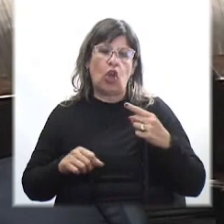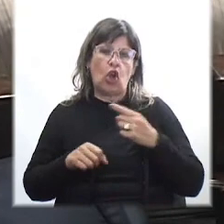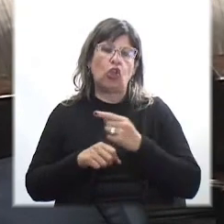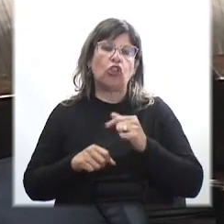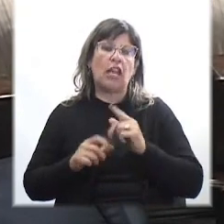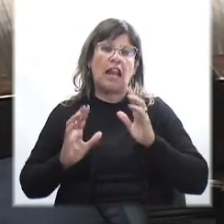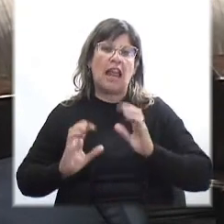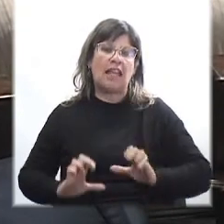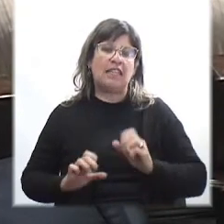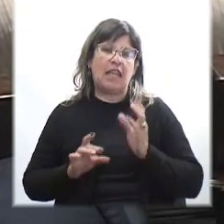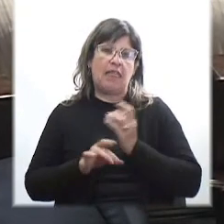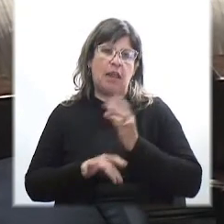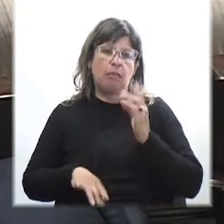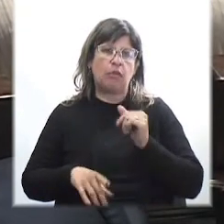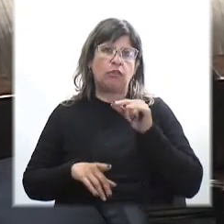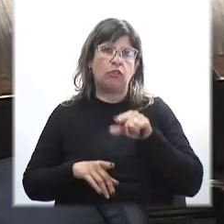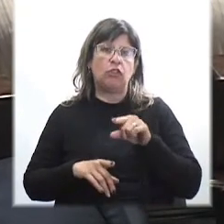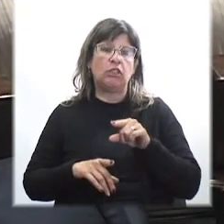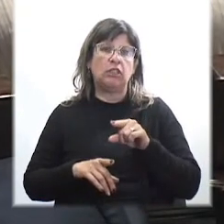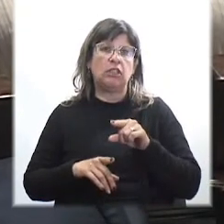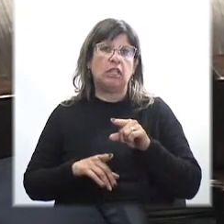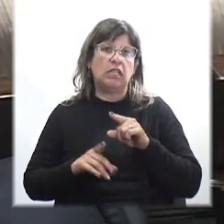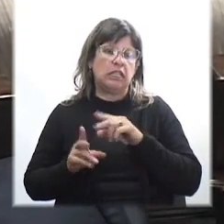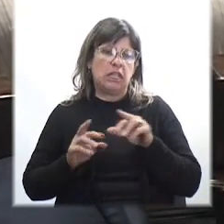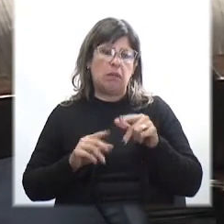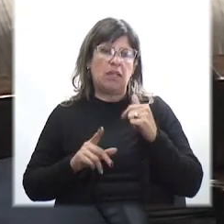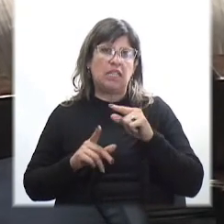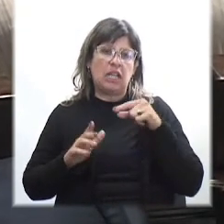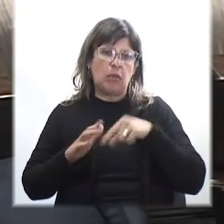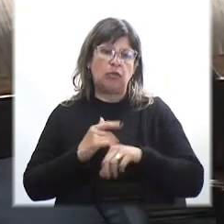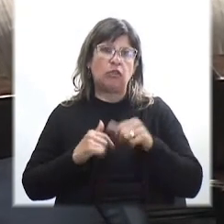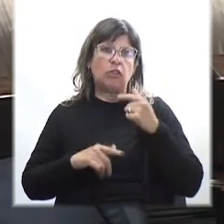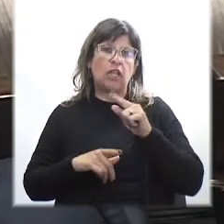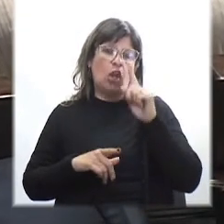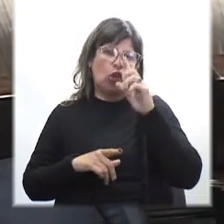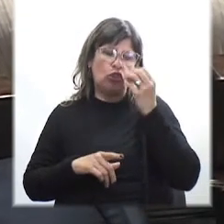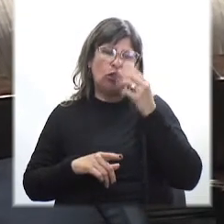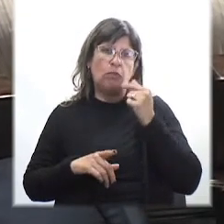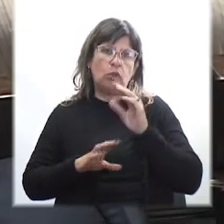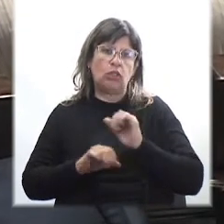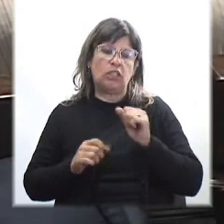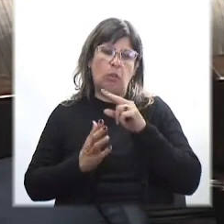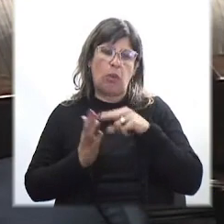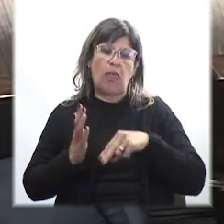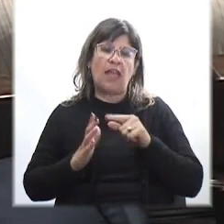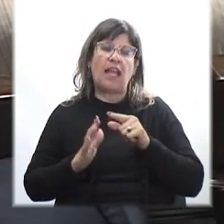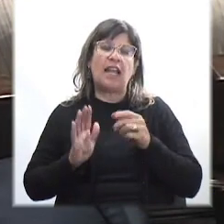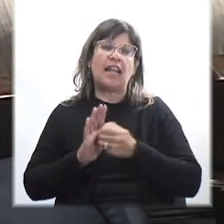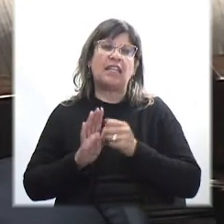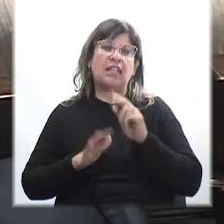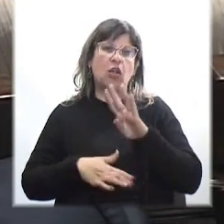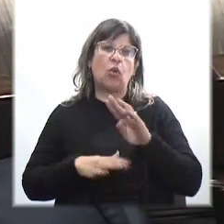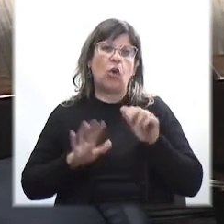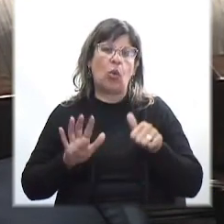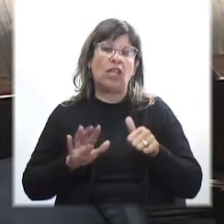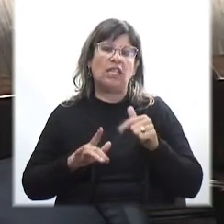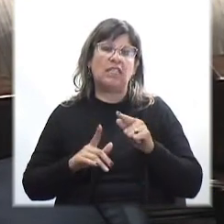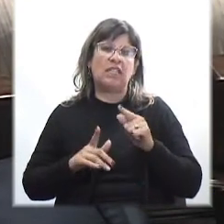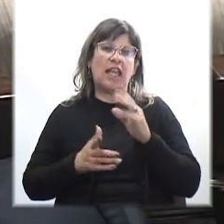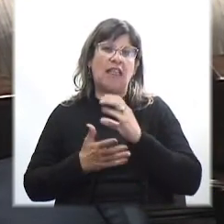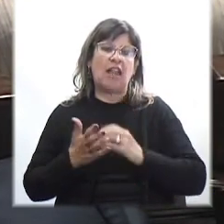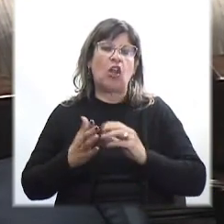de la profesión. Tal formulación se mantiene y se profundiza en la concepción que se puede leer en el artículo 46 del Código de Ética